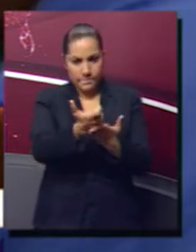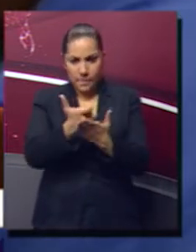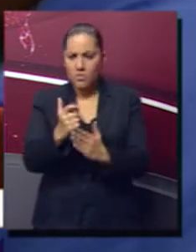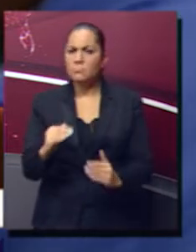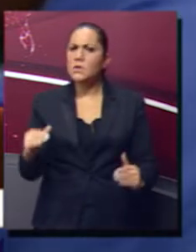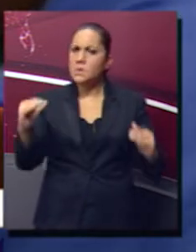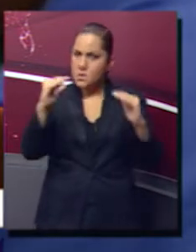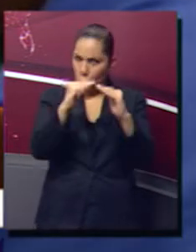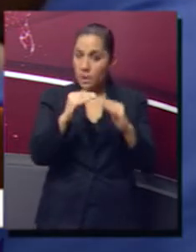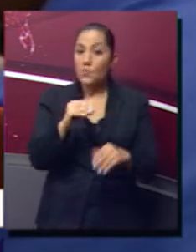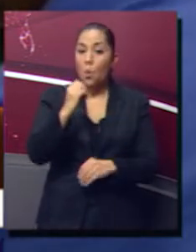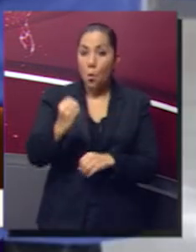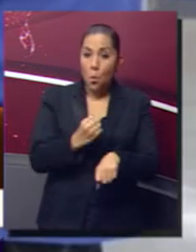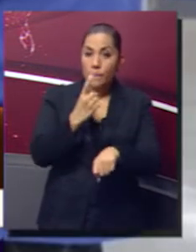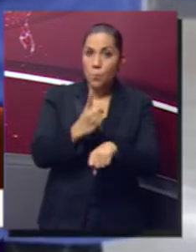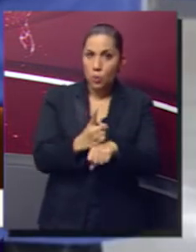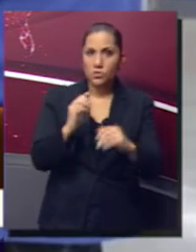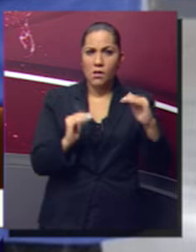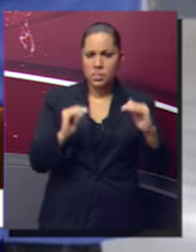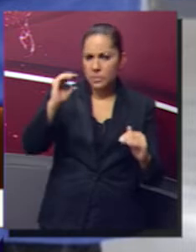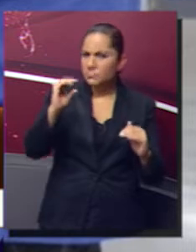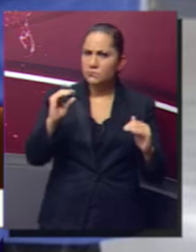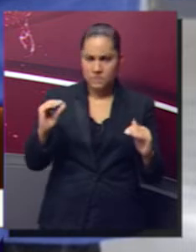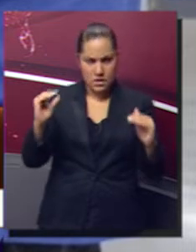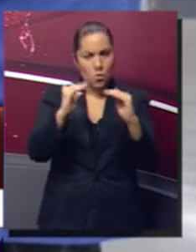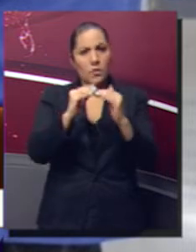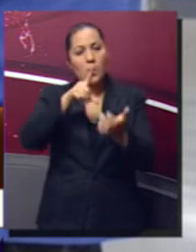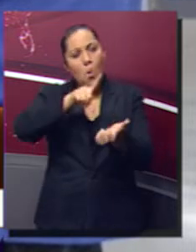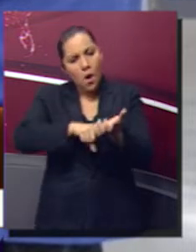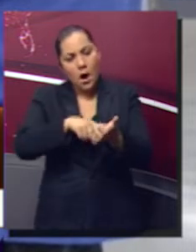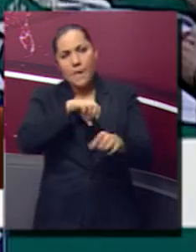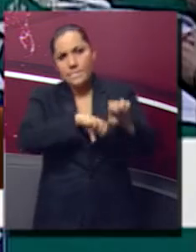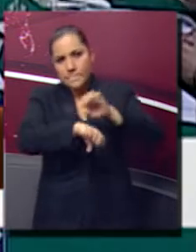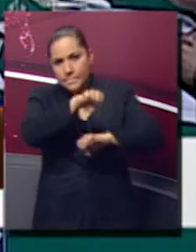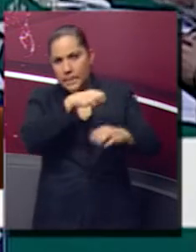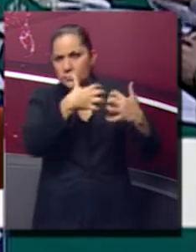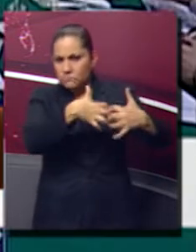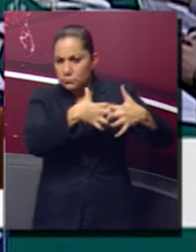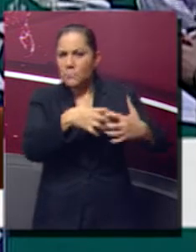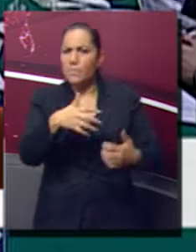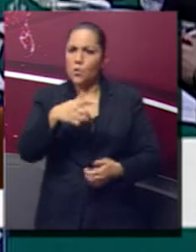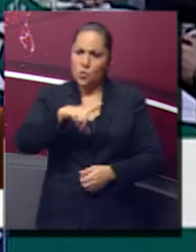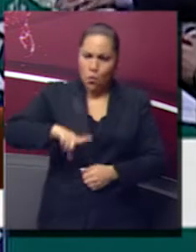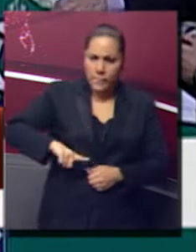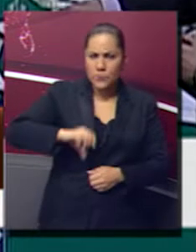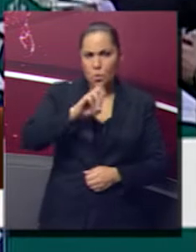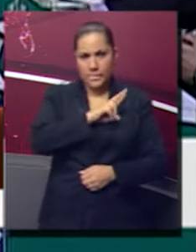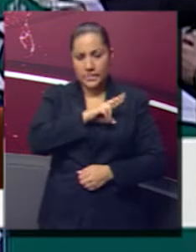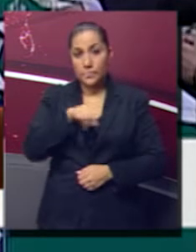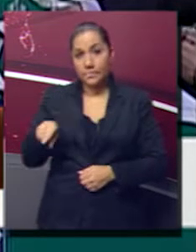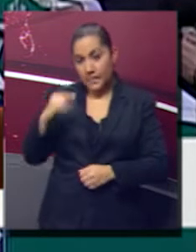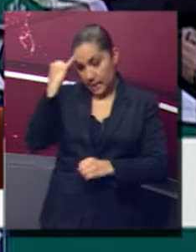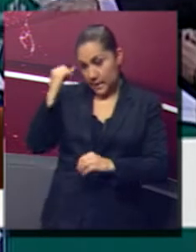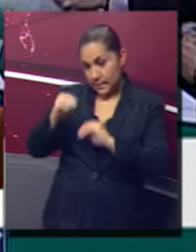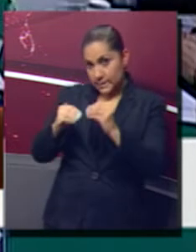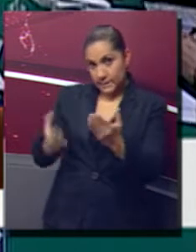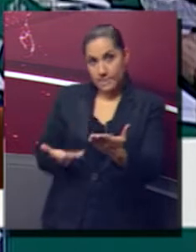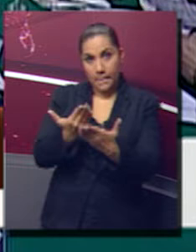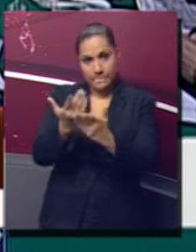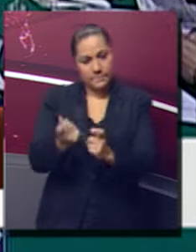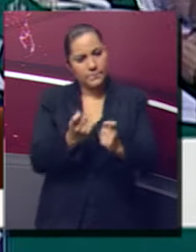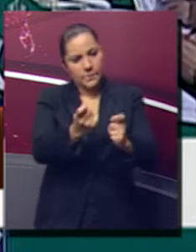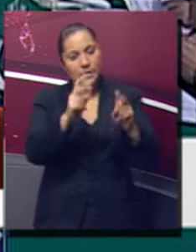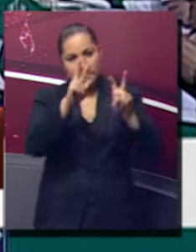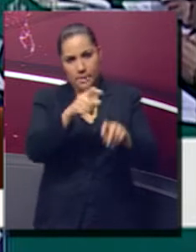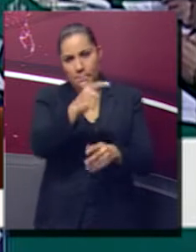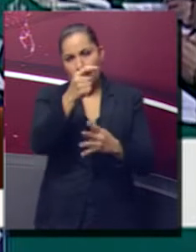salarios y oportunidades laborales, tanto en empresas públicas como privadas. Esta iniciativa se turnó a la Comisión de Puntos Constitucionales para